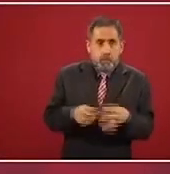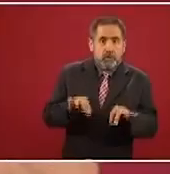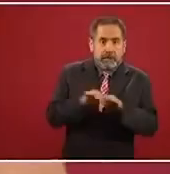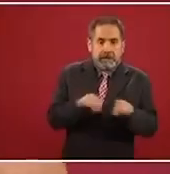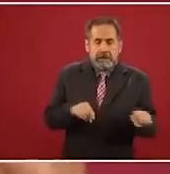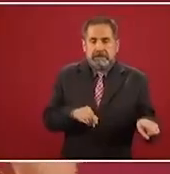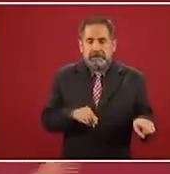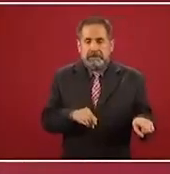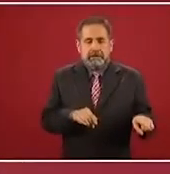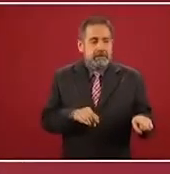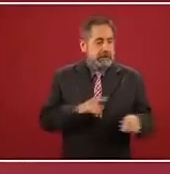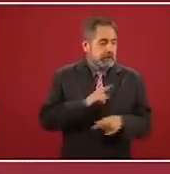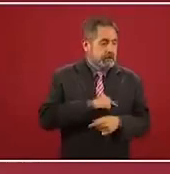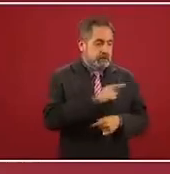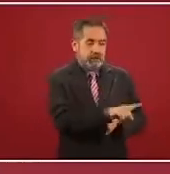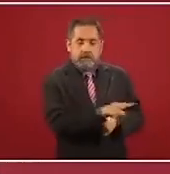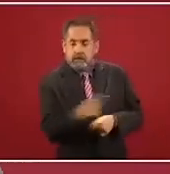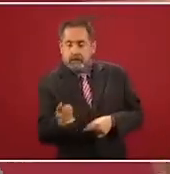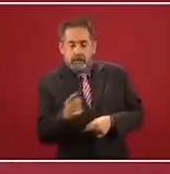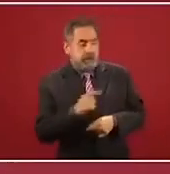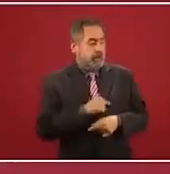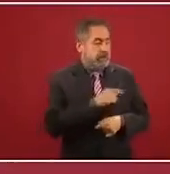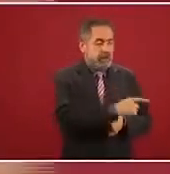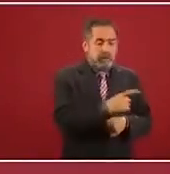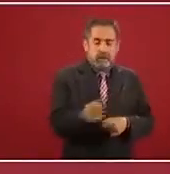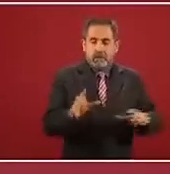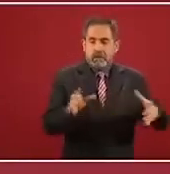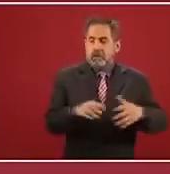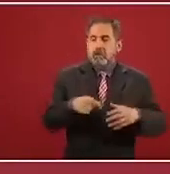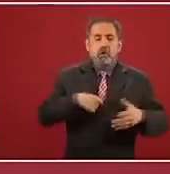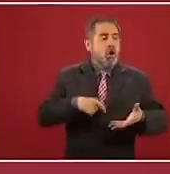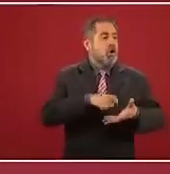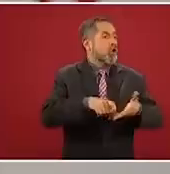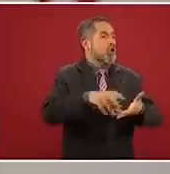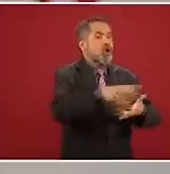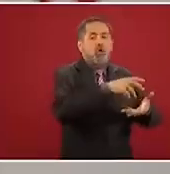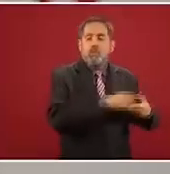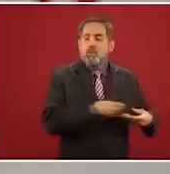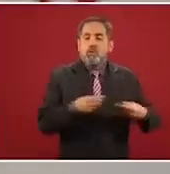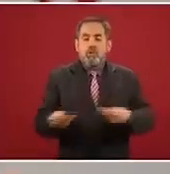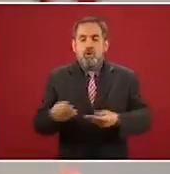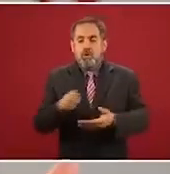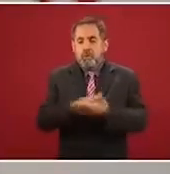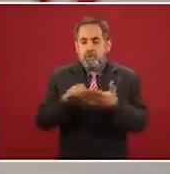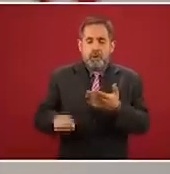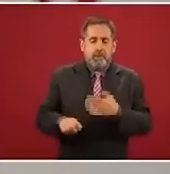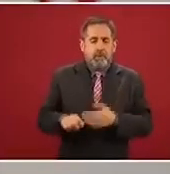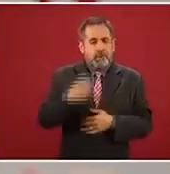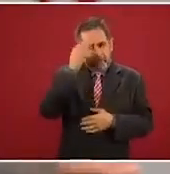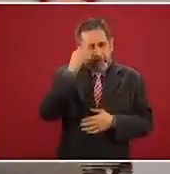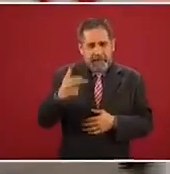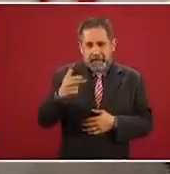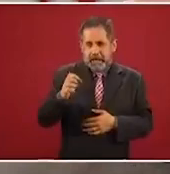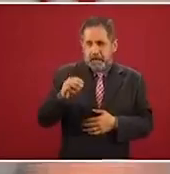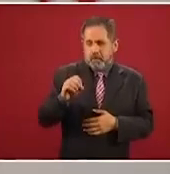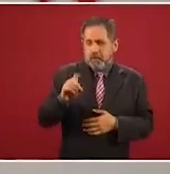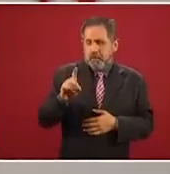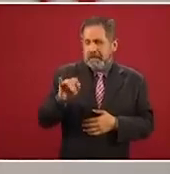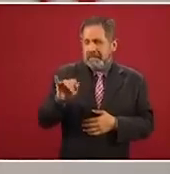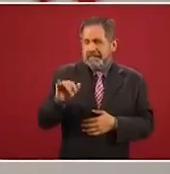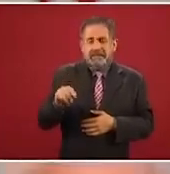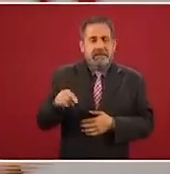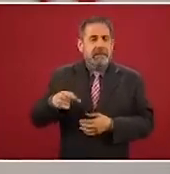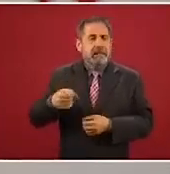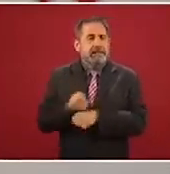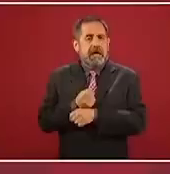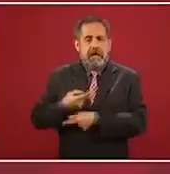de intermediarios que concentran, hacen compras, por ejemplo, de servicios como la hemodiálisis, compran máquinas de